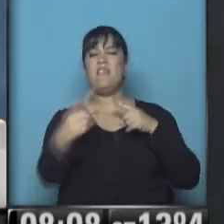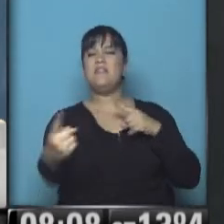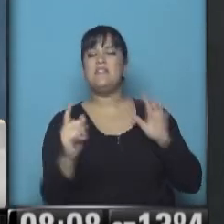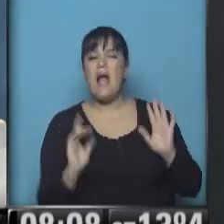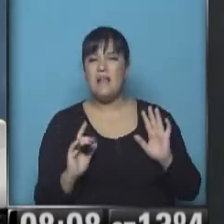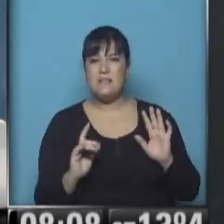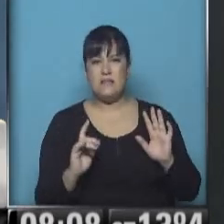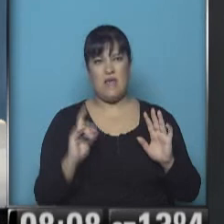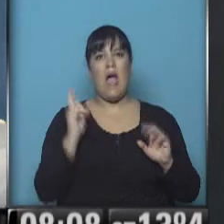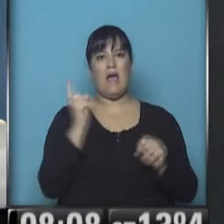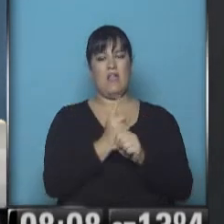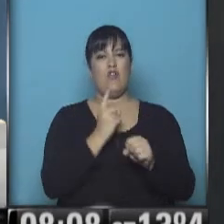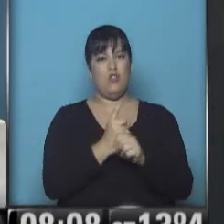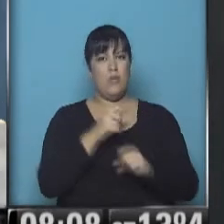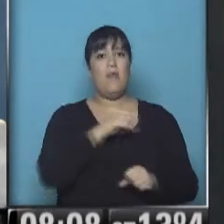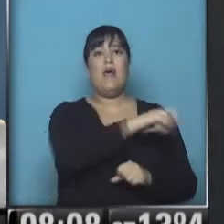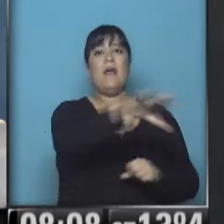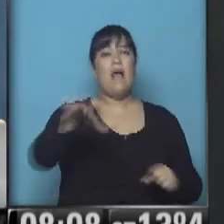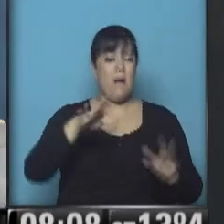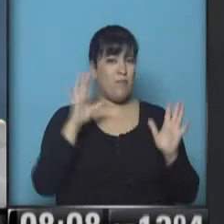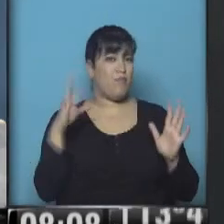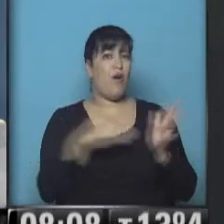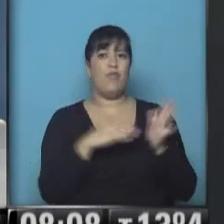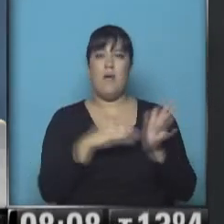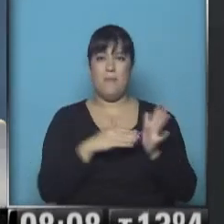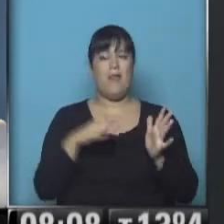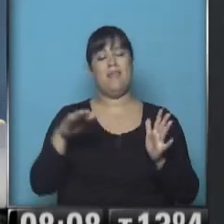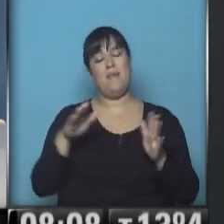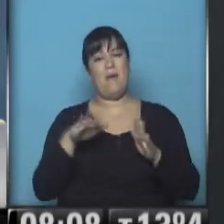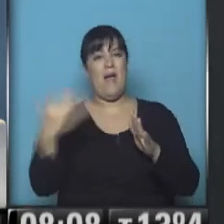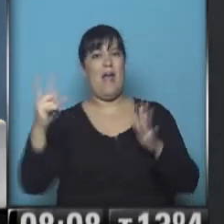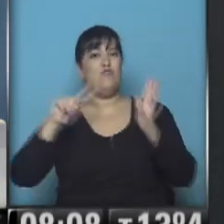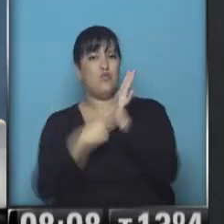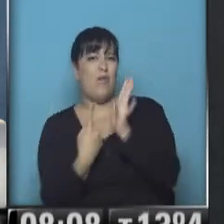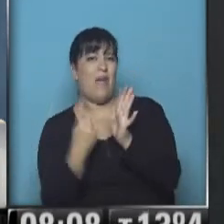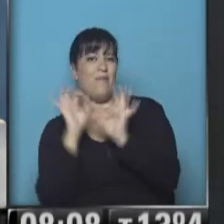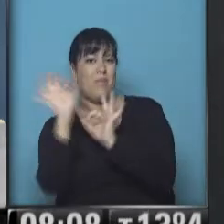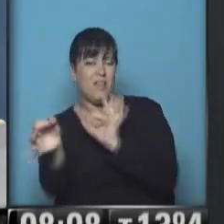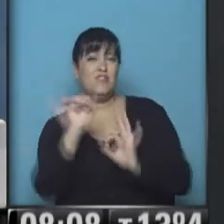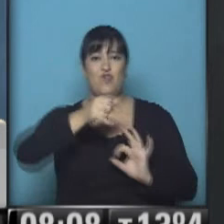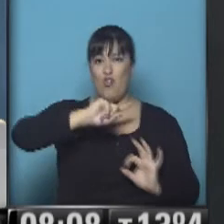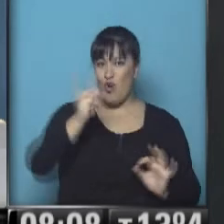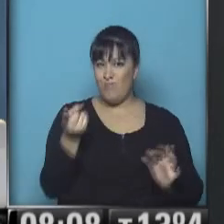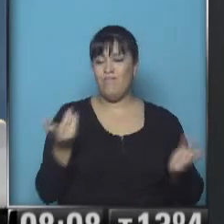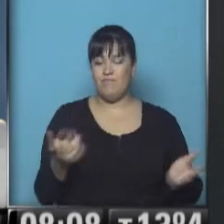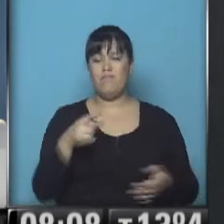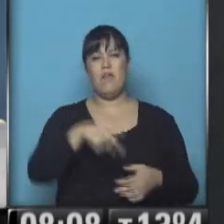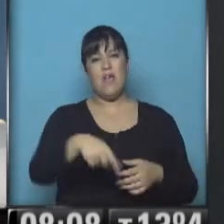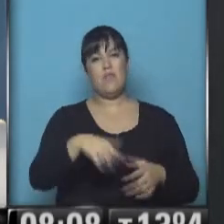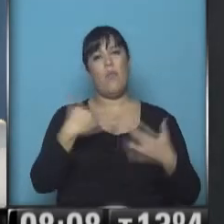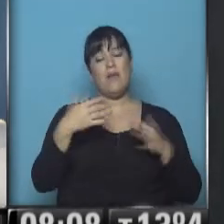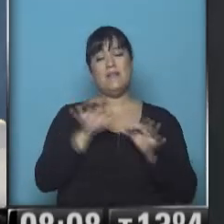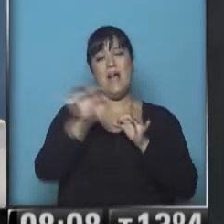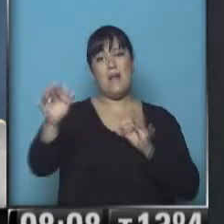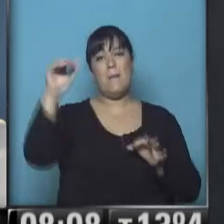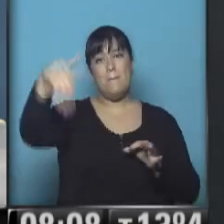cual no se puede fumigar en campos linderos o costeros a zonas periurbanas o urbanas. En este sentido, puede ser desde 1.000 metros o